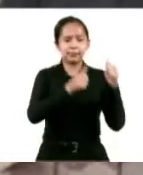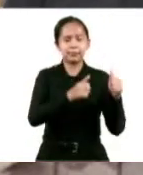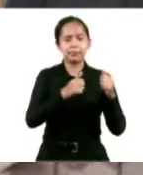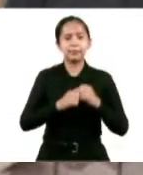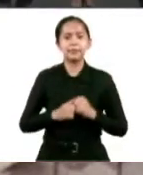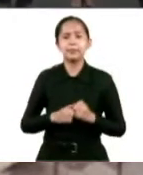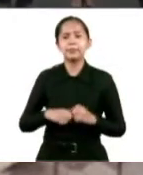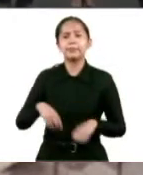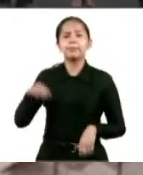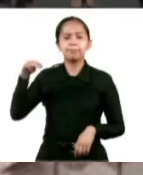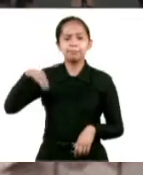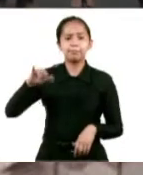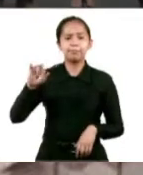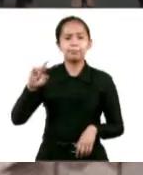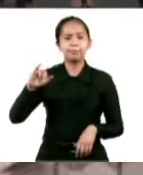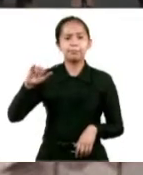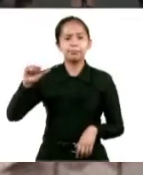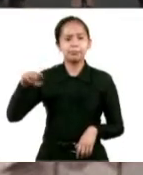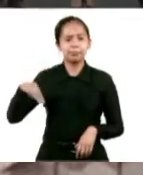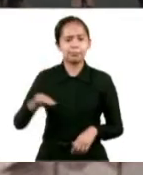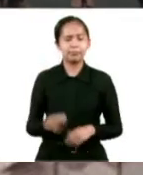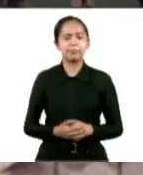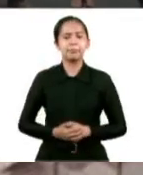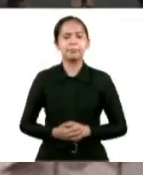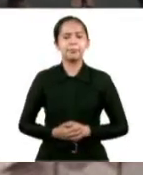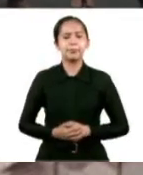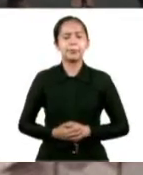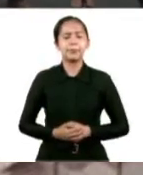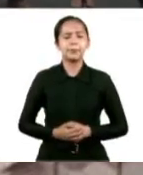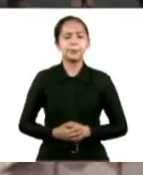Civil, Miriam Ursúa Venegas.